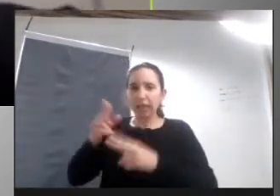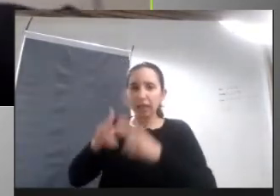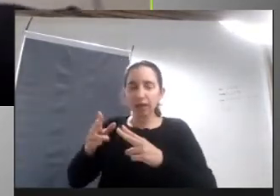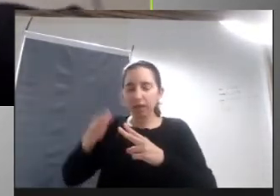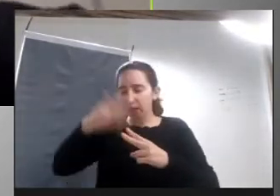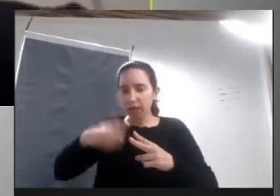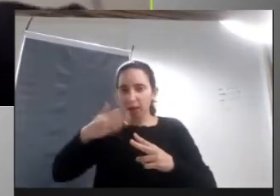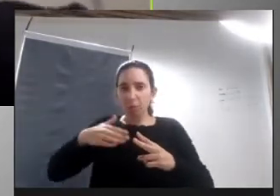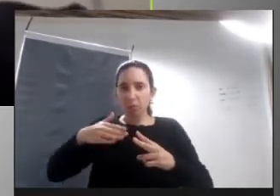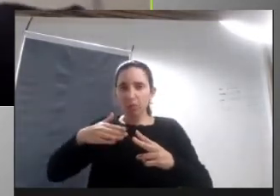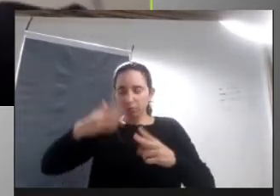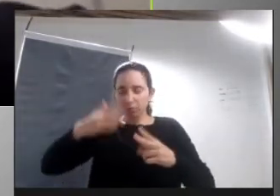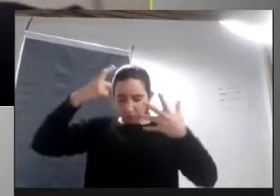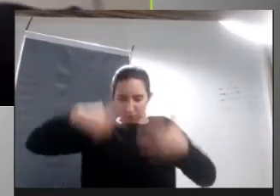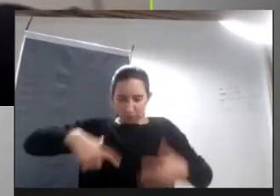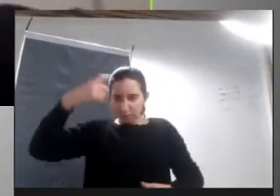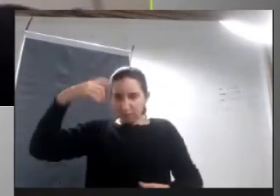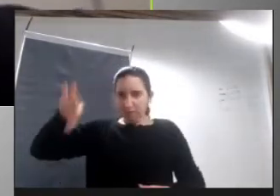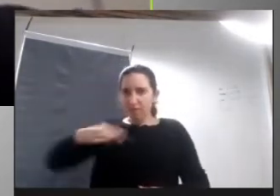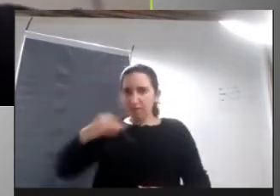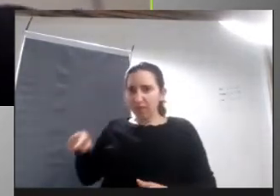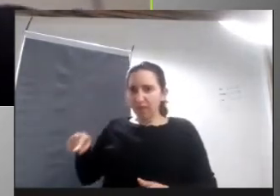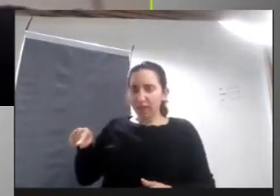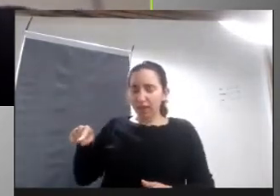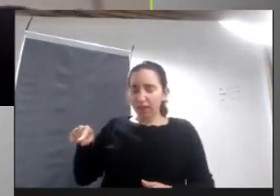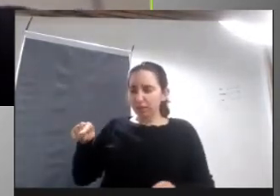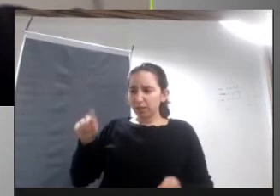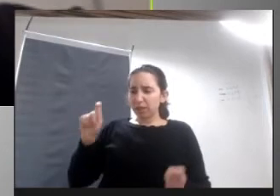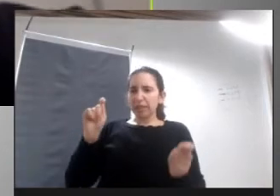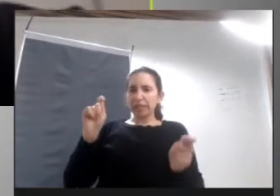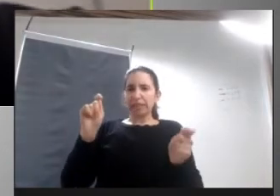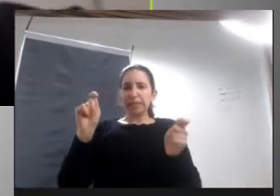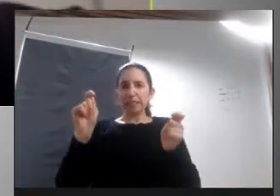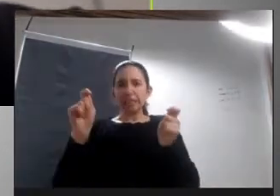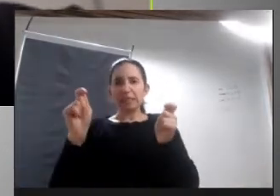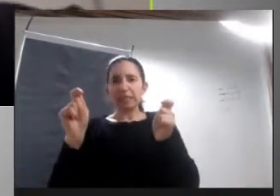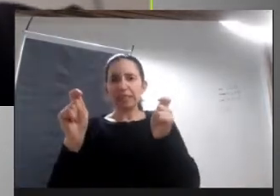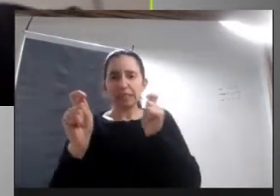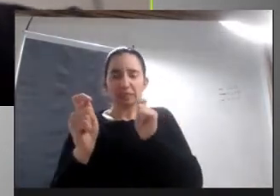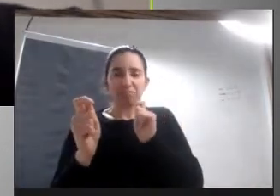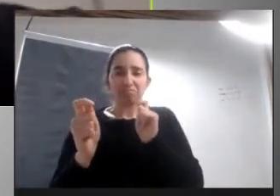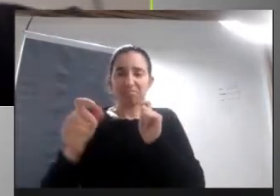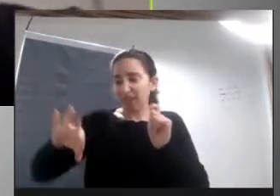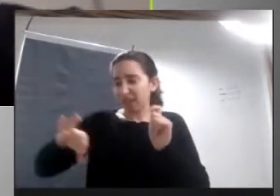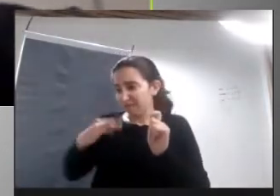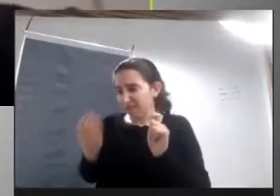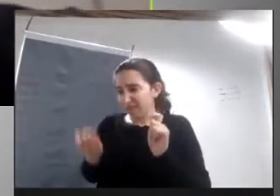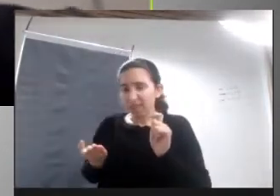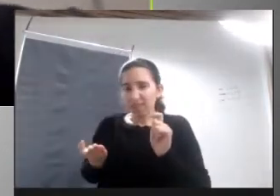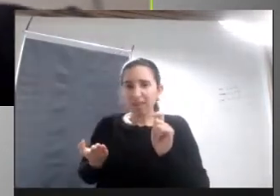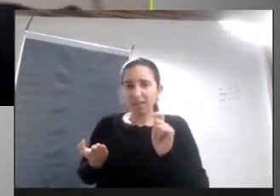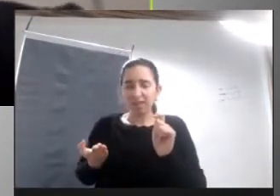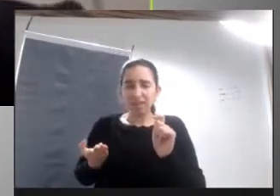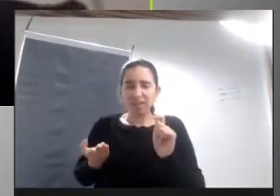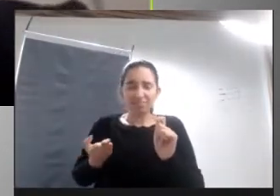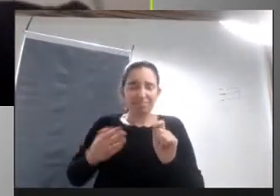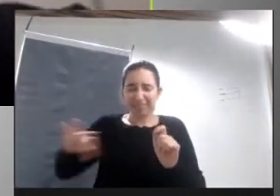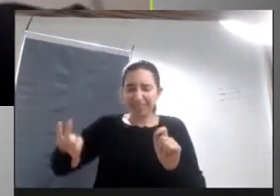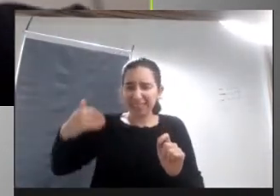sea una vida vivible transforman la vida de muchas personas intersex en una vida francamente